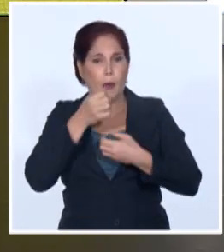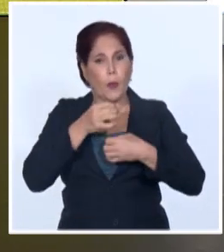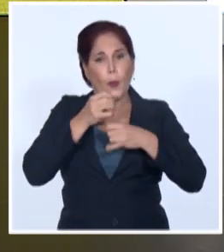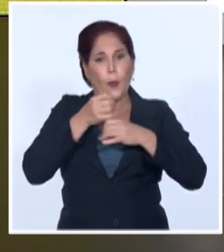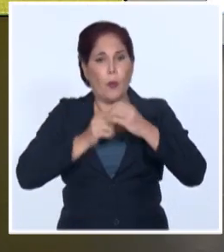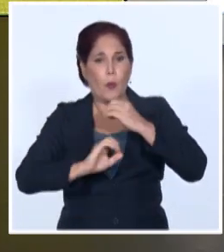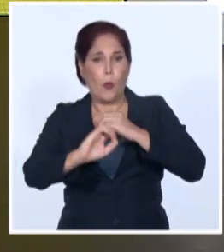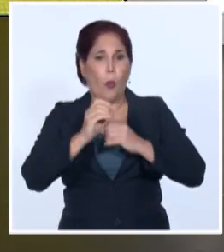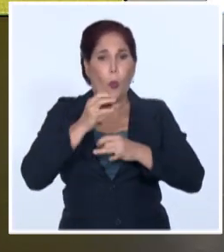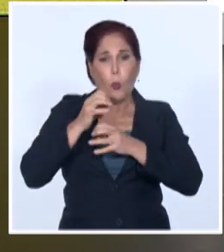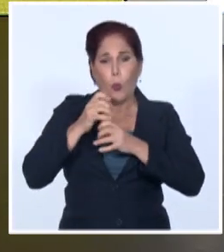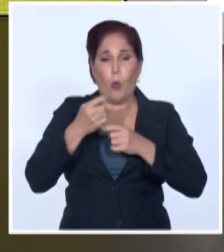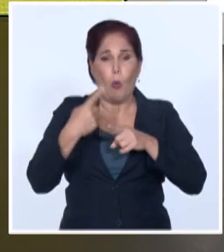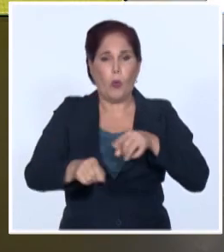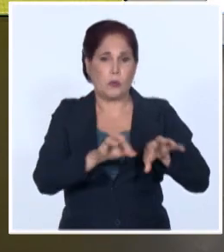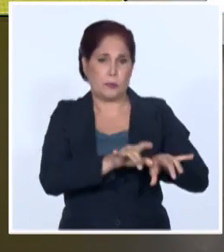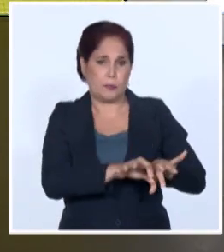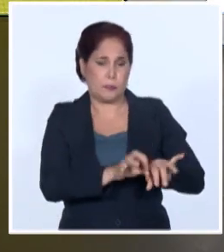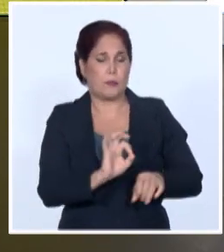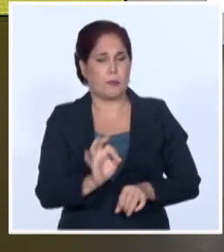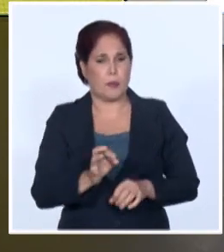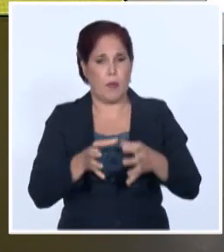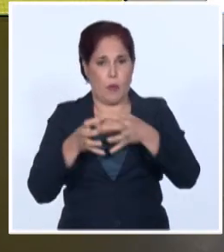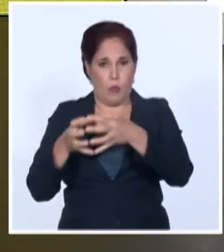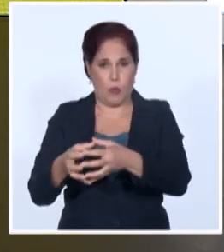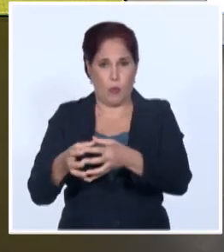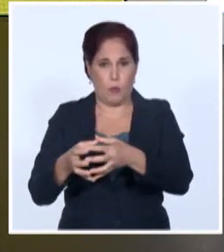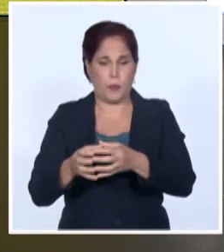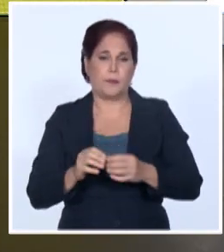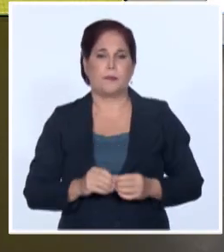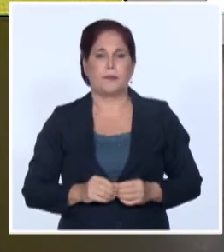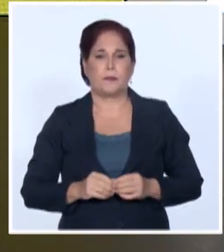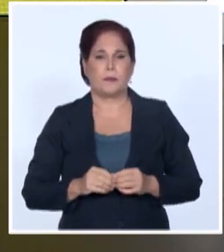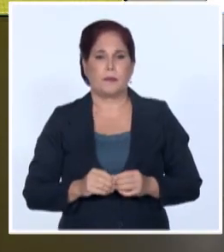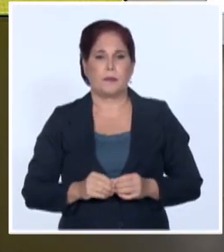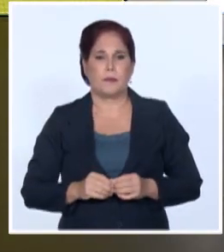López y el pianista José Portillo. Así yo me despido. Tenga usted muy buenas tardes.